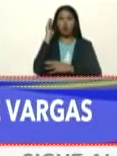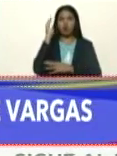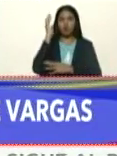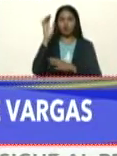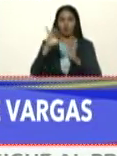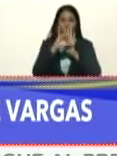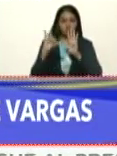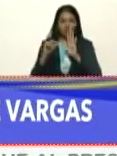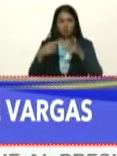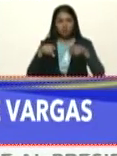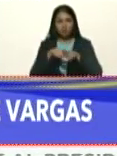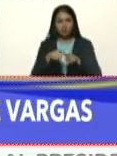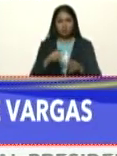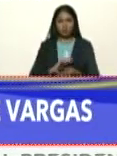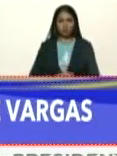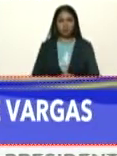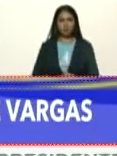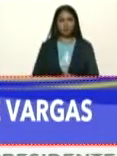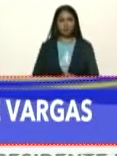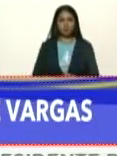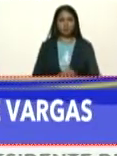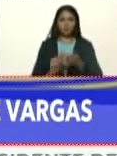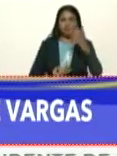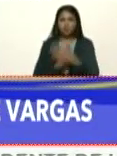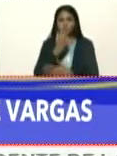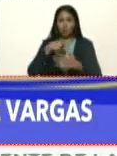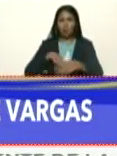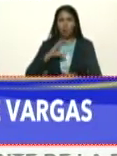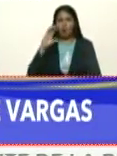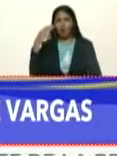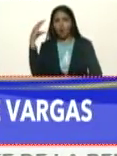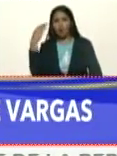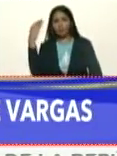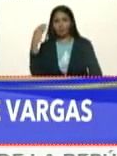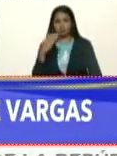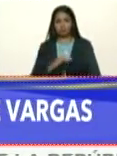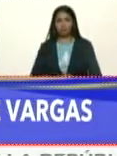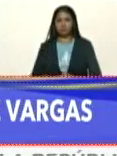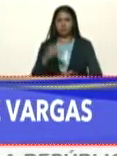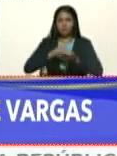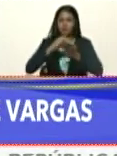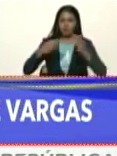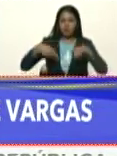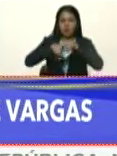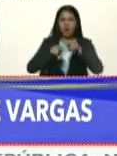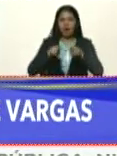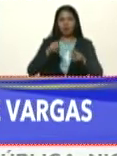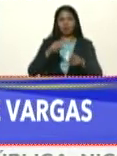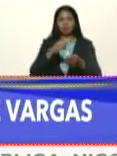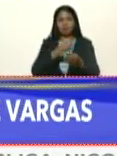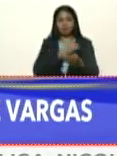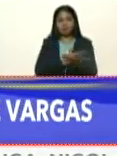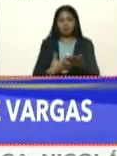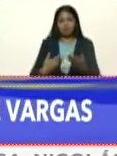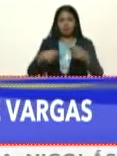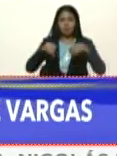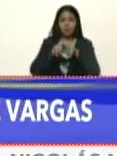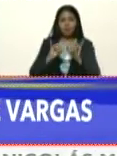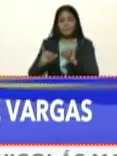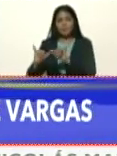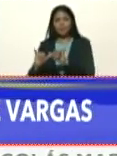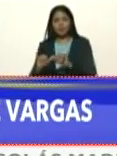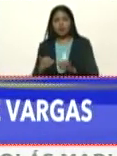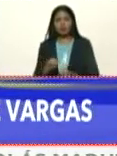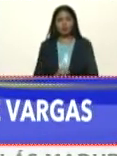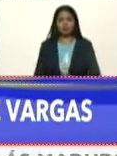Constituyente que fundó Colombia, que estableció el Estado republicano y que